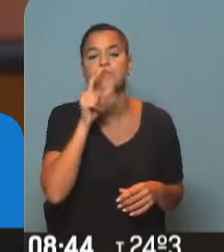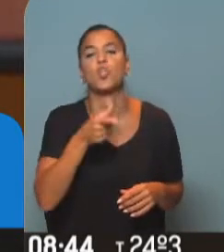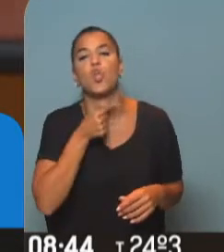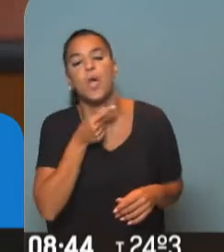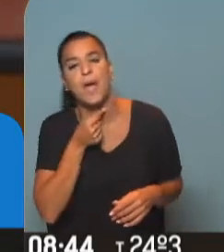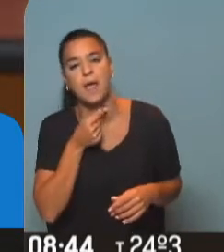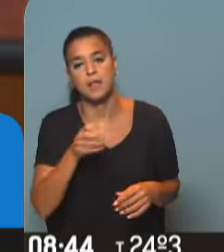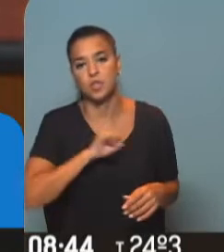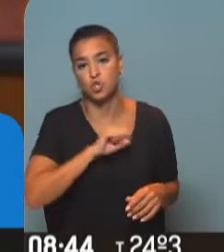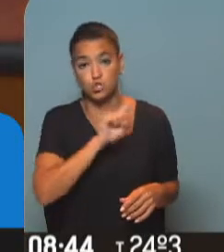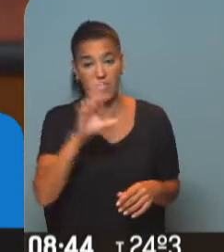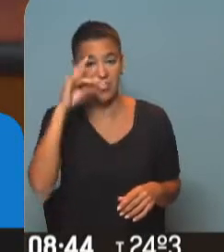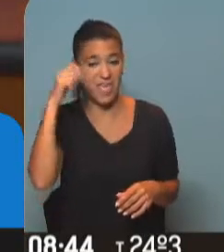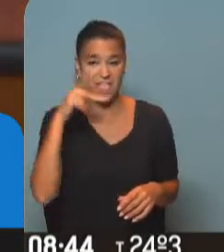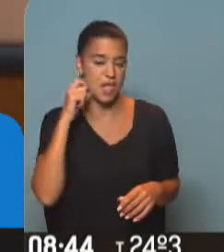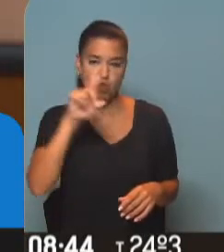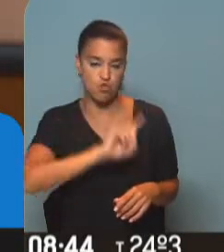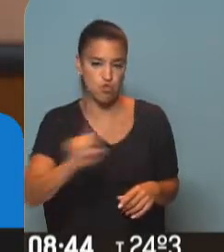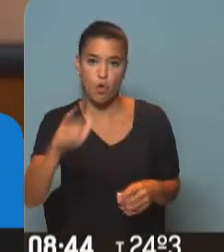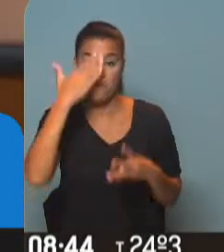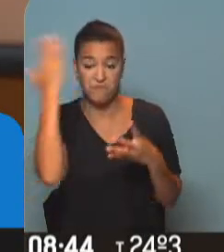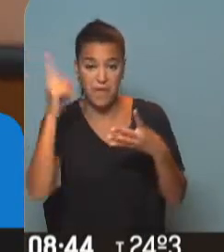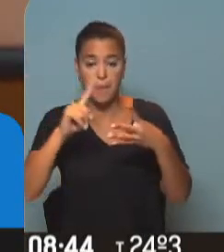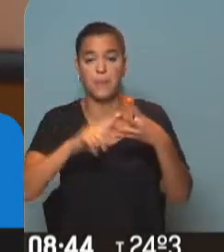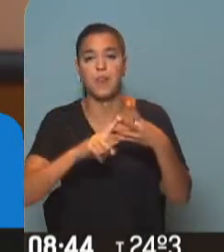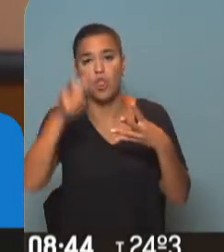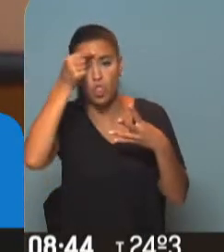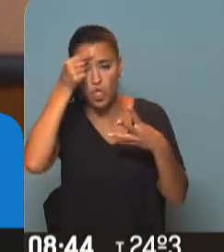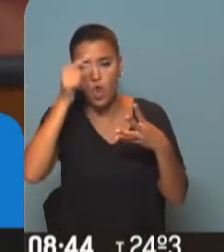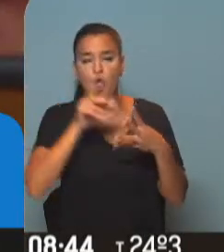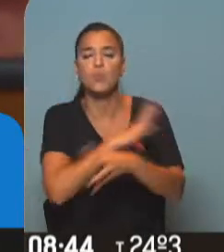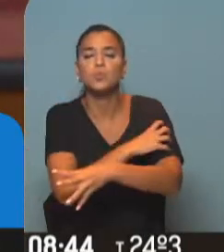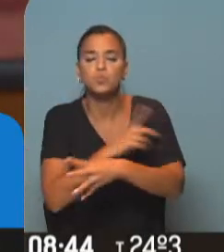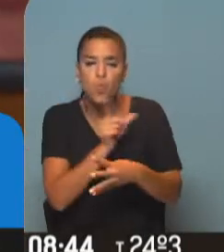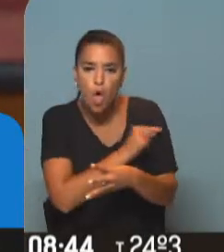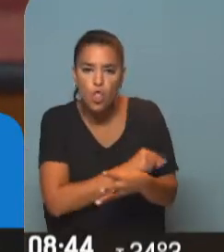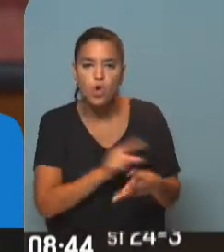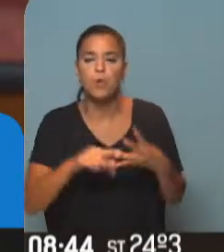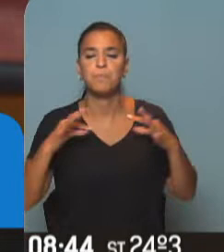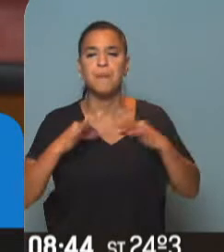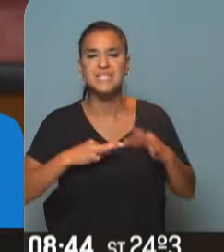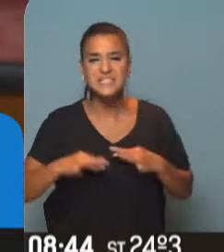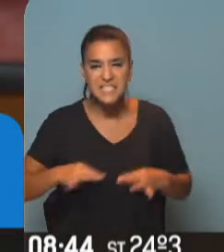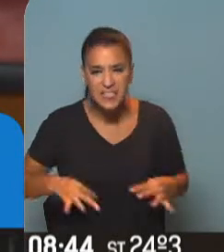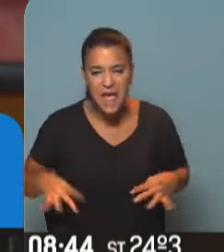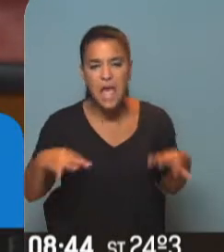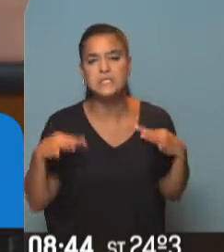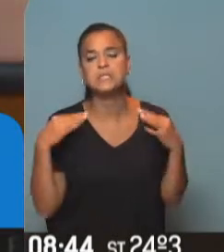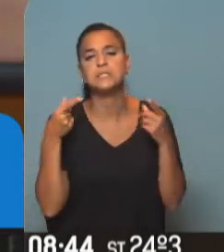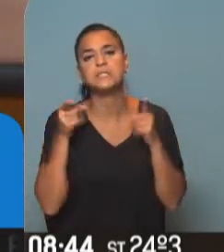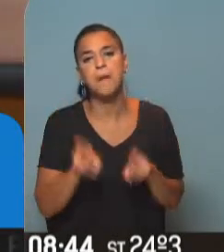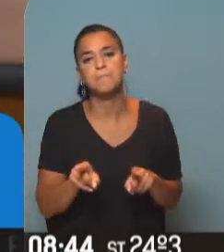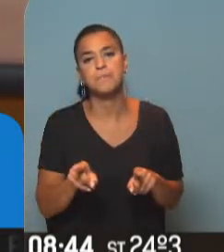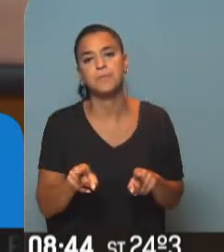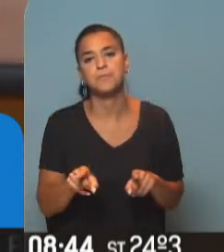garganta tos el dengue no lo produce el dengue fiebre alta dolor de cabeza dolores musculares algunas manchas en la piel y puede haber